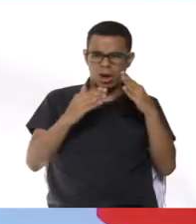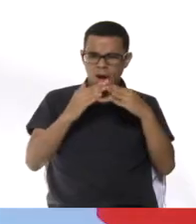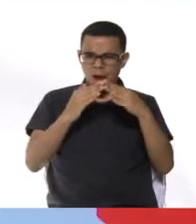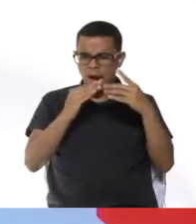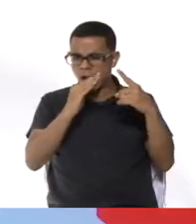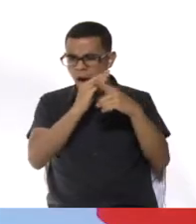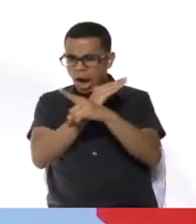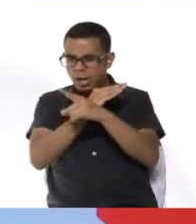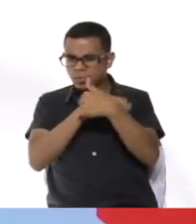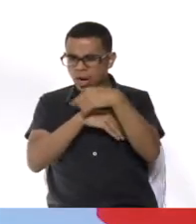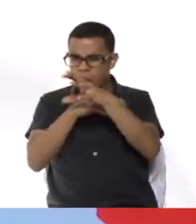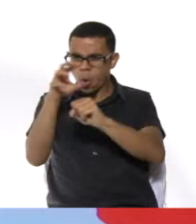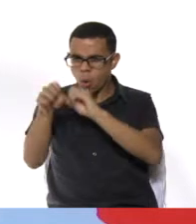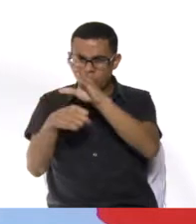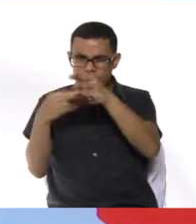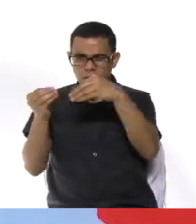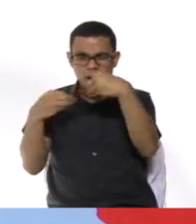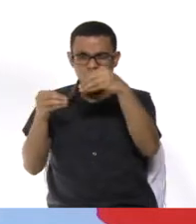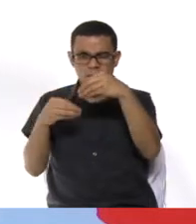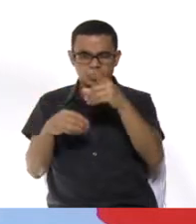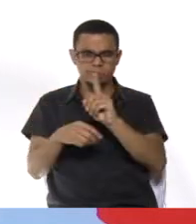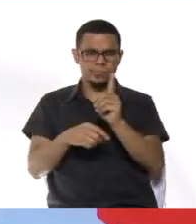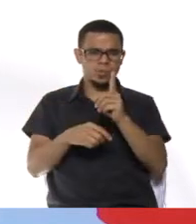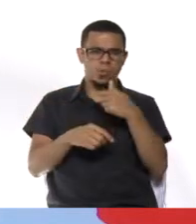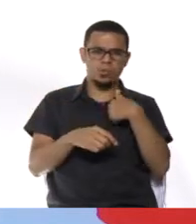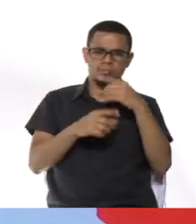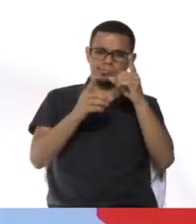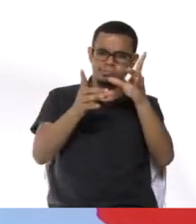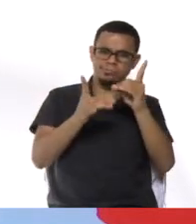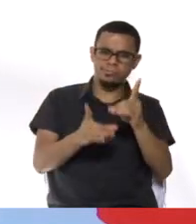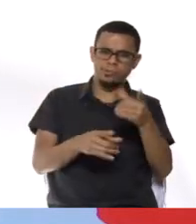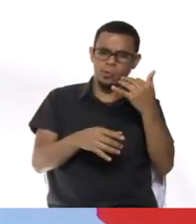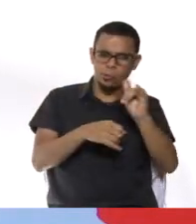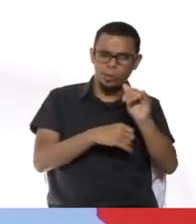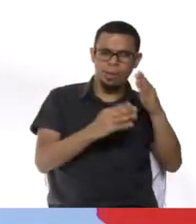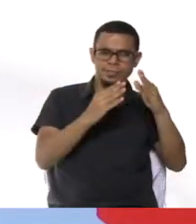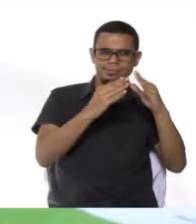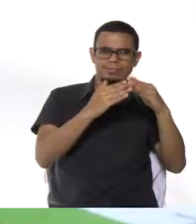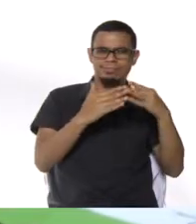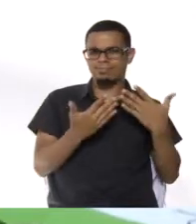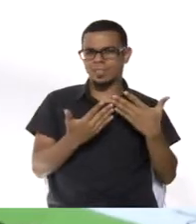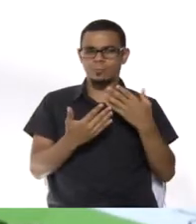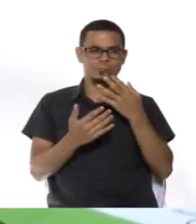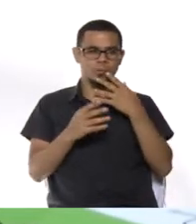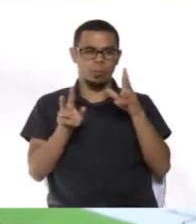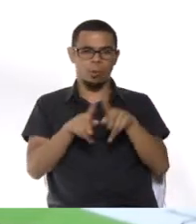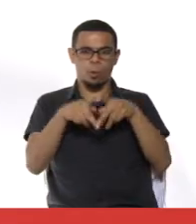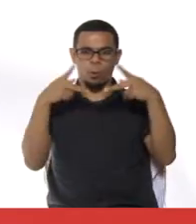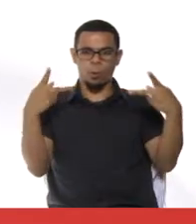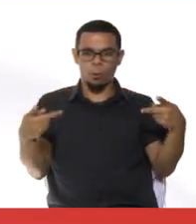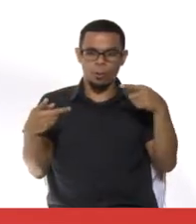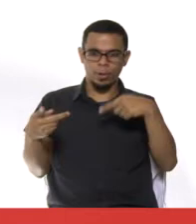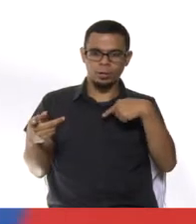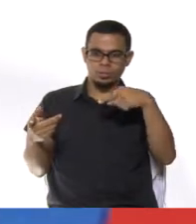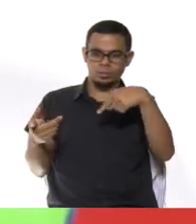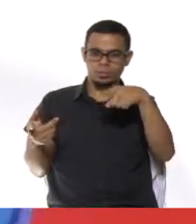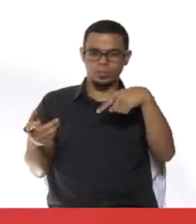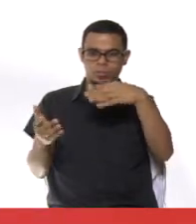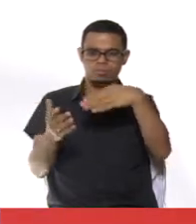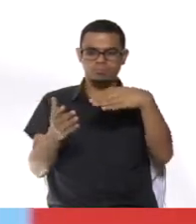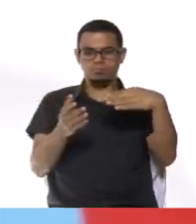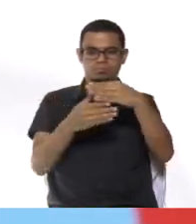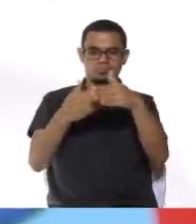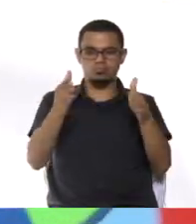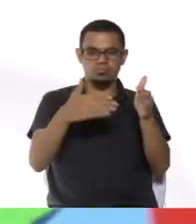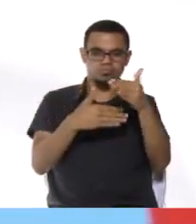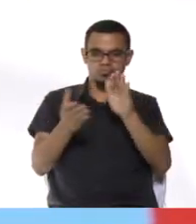ser con cartulina. Podemos decorarlo de papel periódico. Quedan muy, muy lindos. Este fue el que yo les traje aquí. ¿Qué les